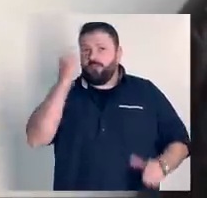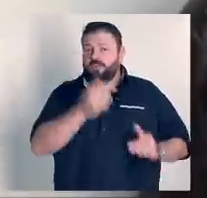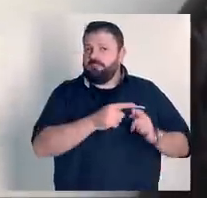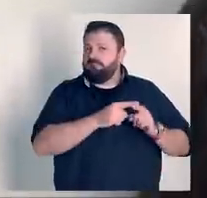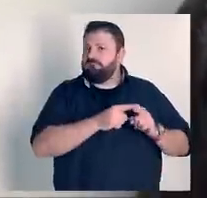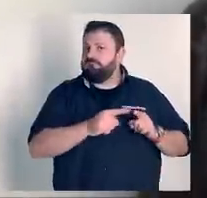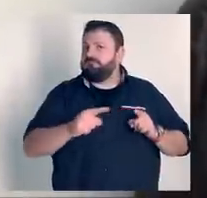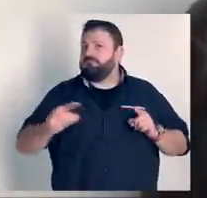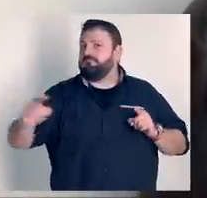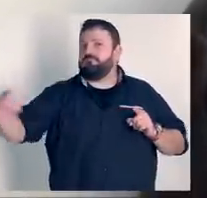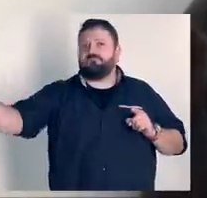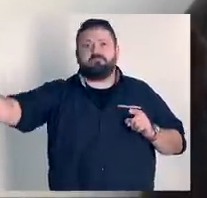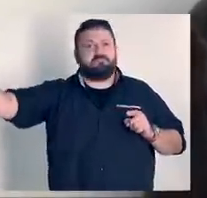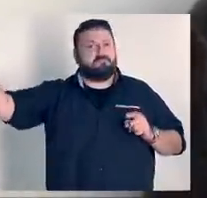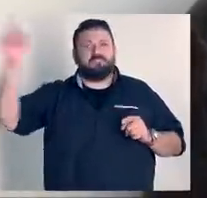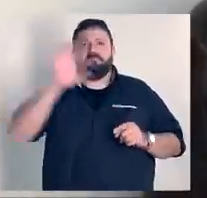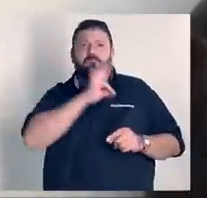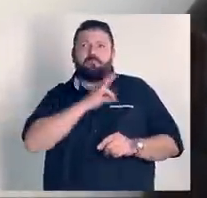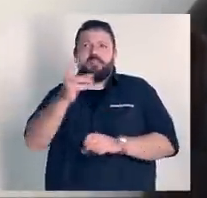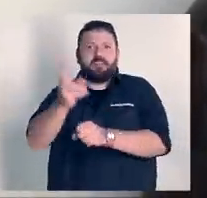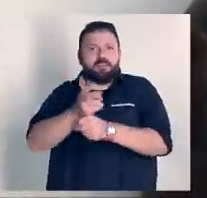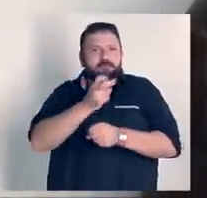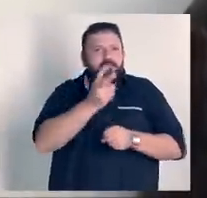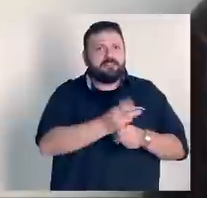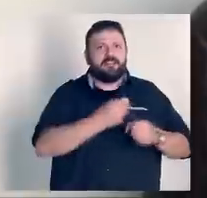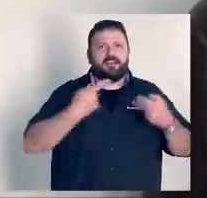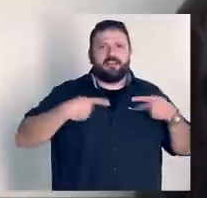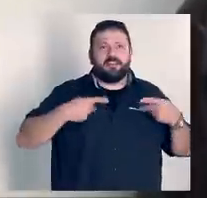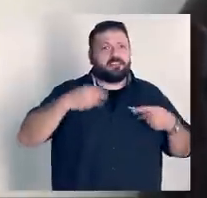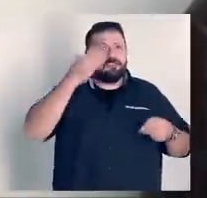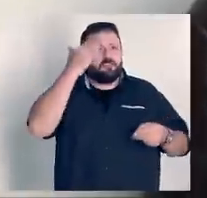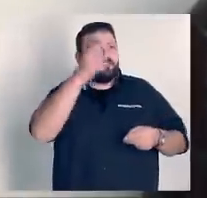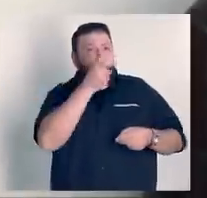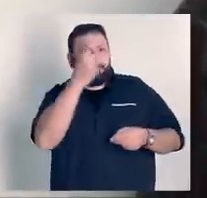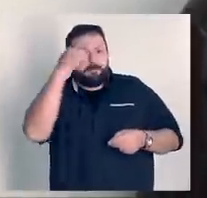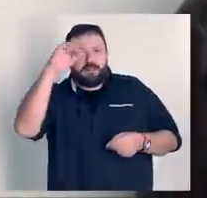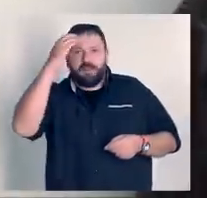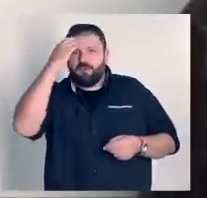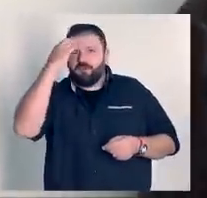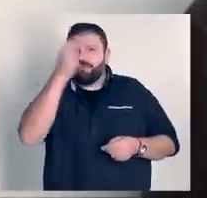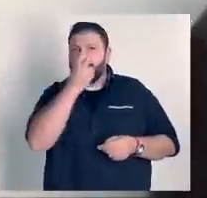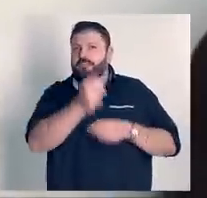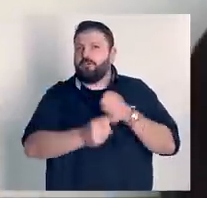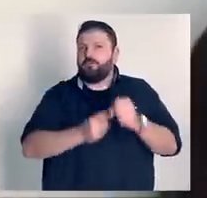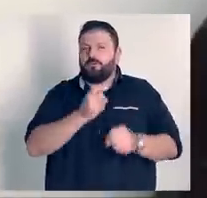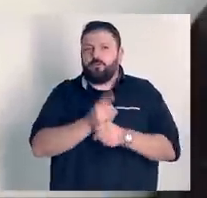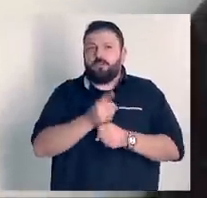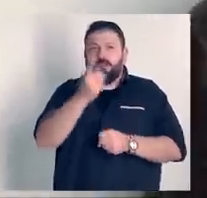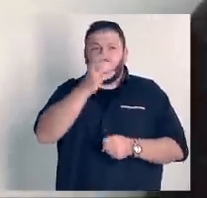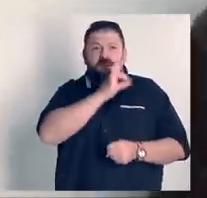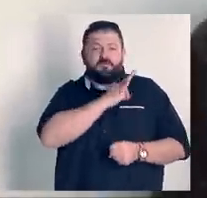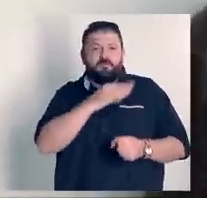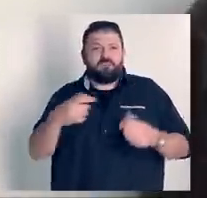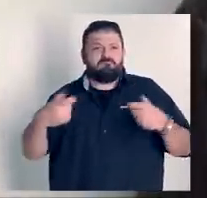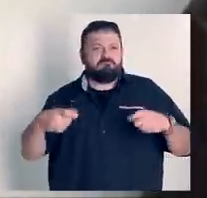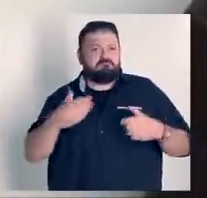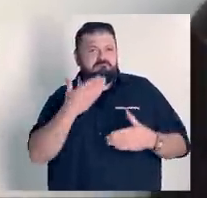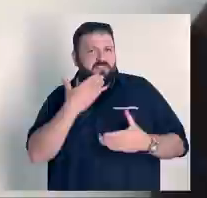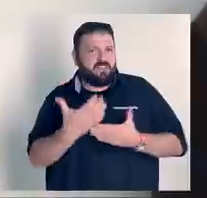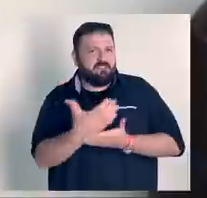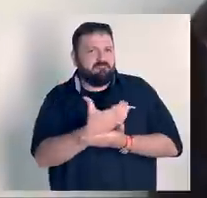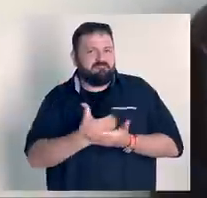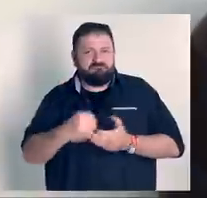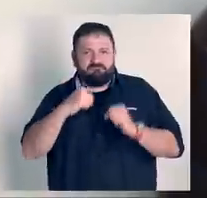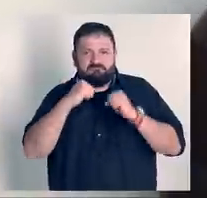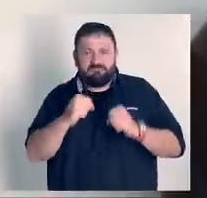puedan invitar o sean parte de esta oportunidad y tomar una decisión millonaria que les puede transformar la vida. Es este